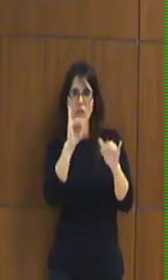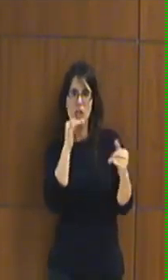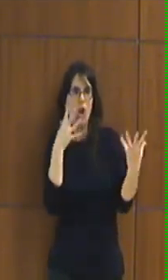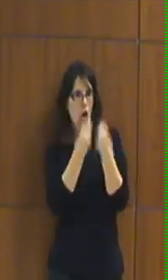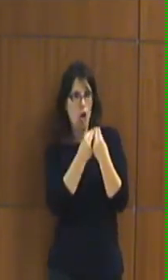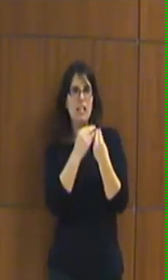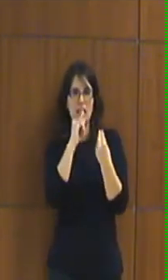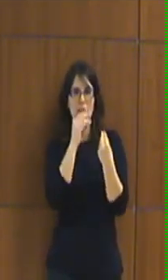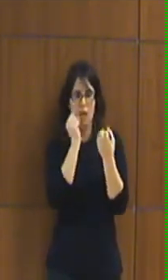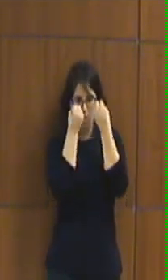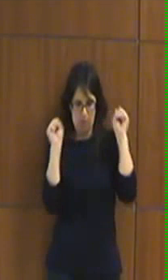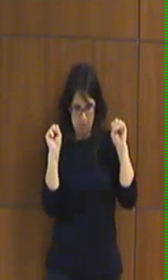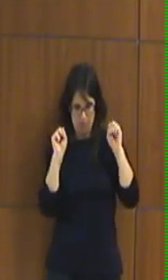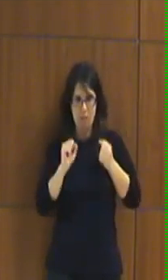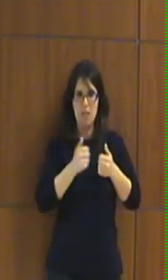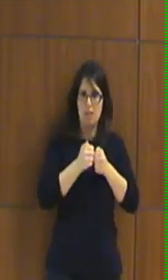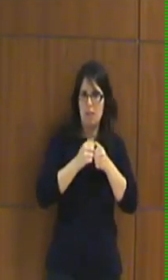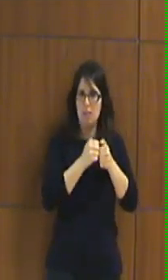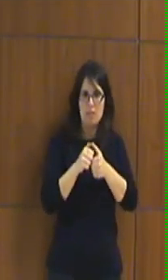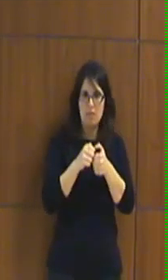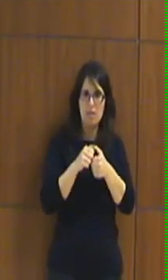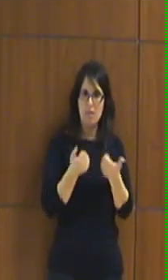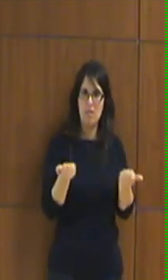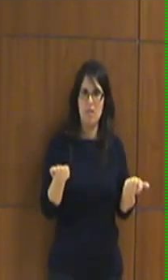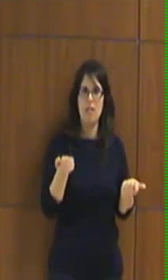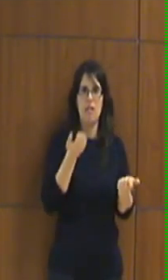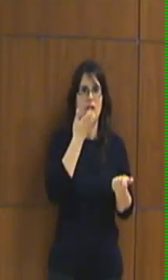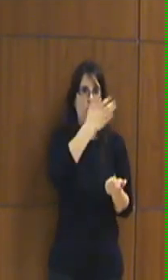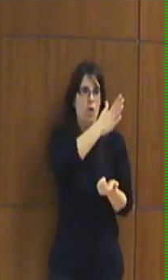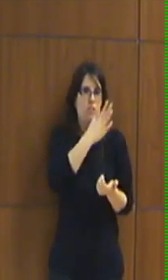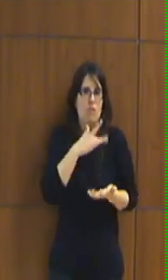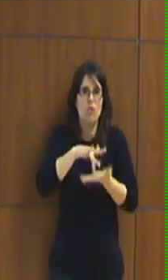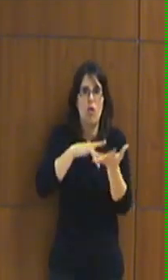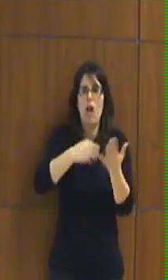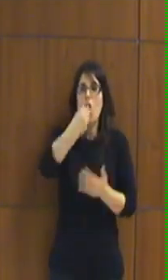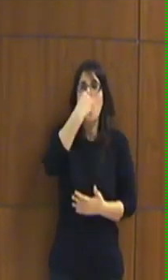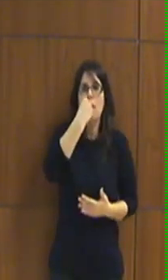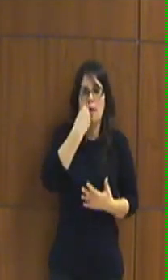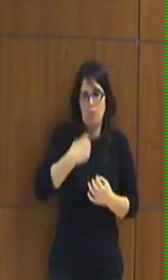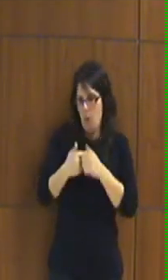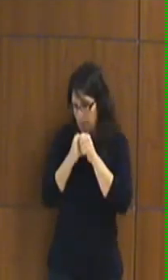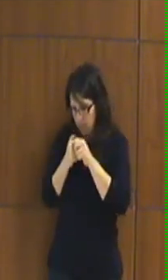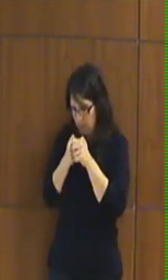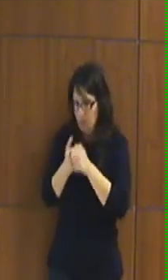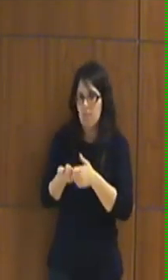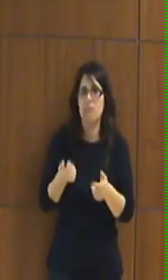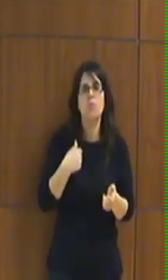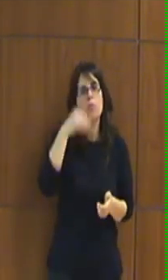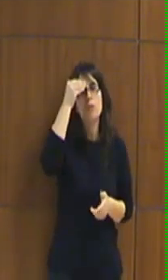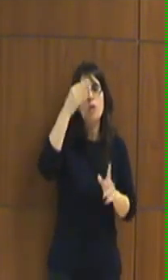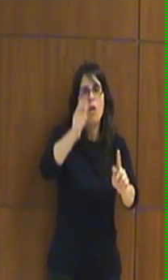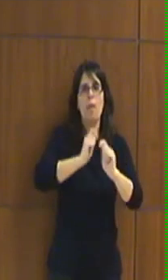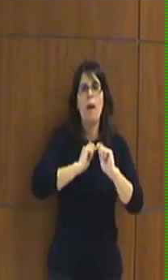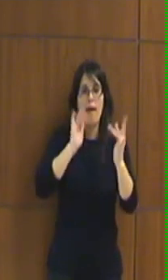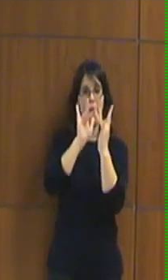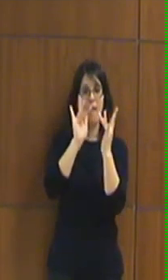móvil, ¿no? Yo, por ejemplo, prohíbo a mi hija que se ponga el móvil cuando comemos, porque digo que ya es lo único pero que es una cosa. Yo creo